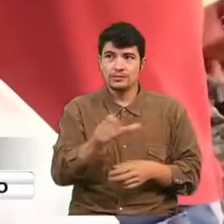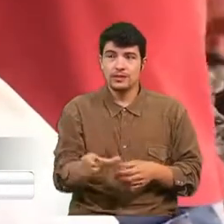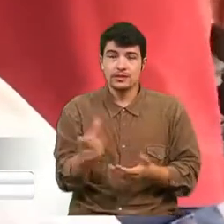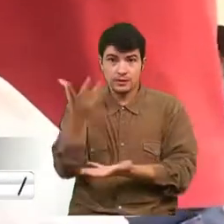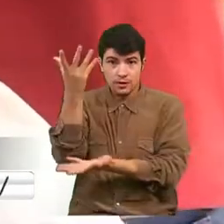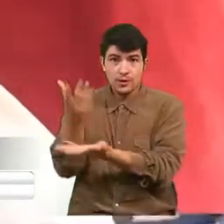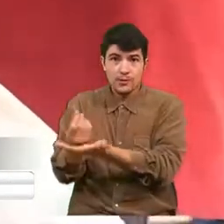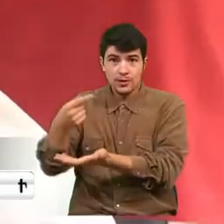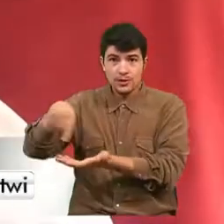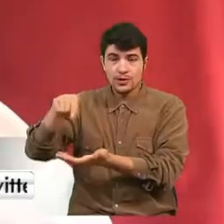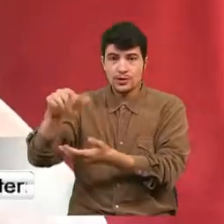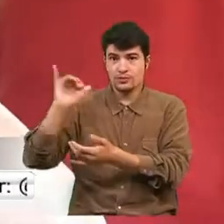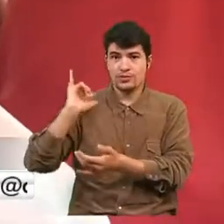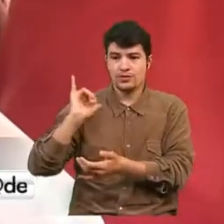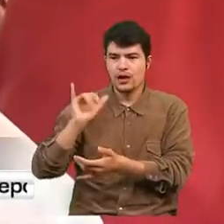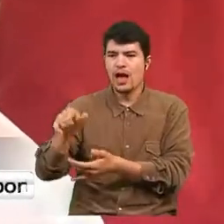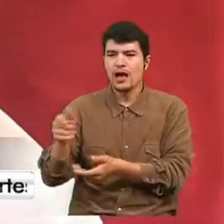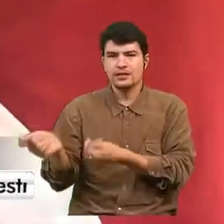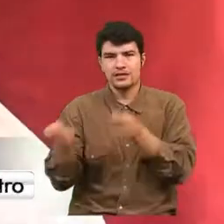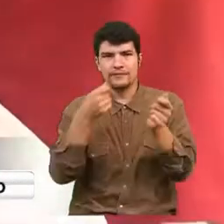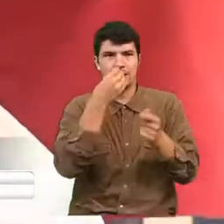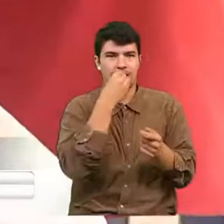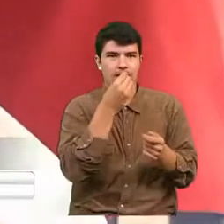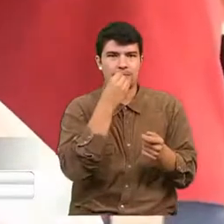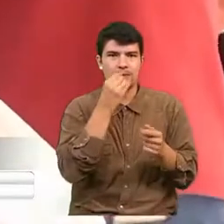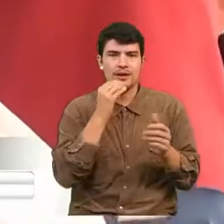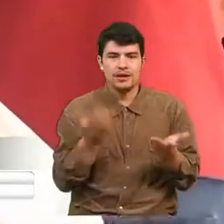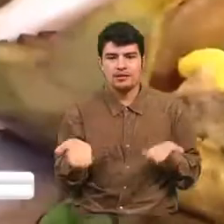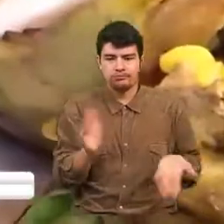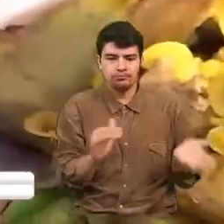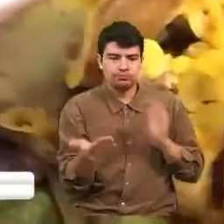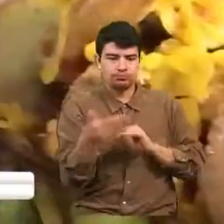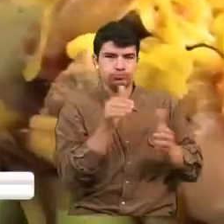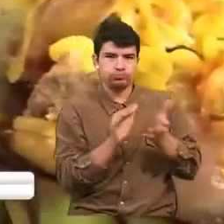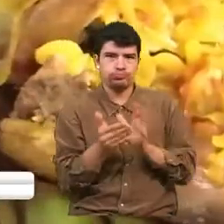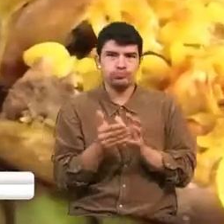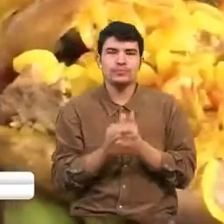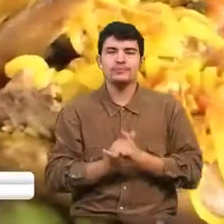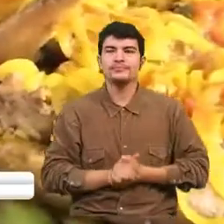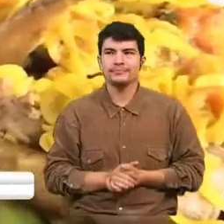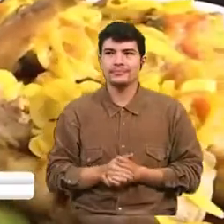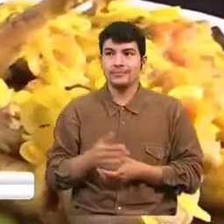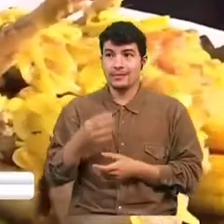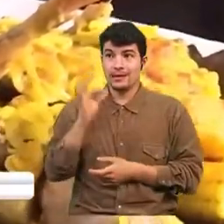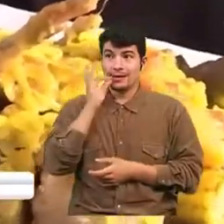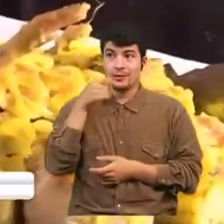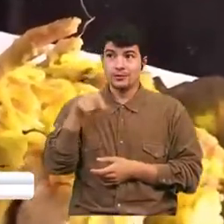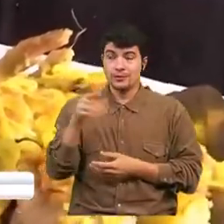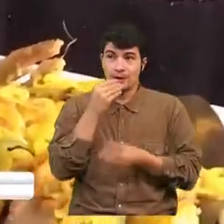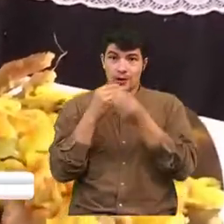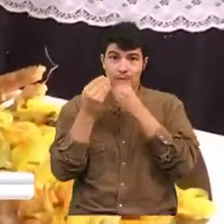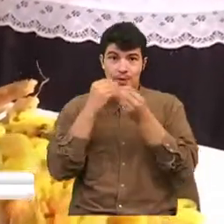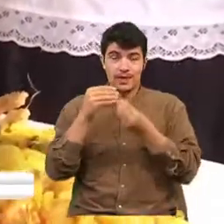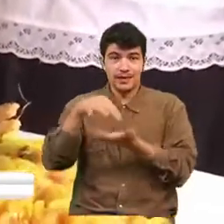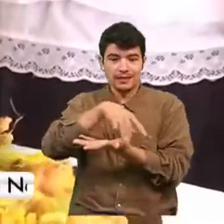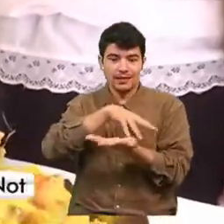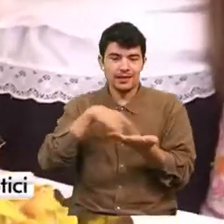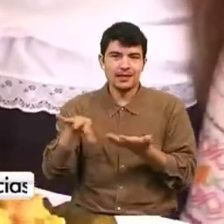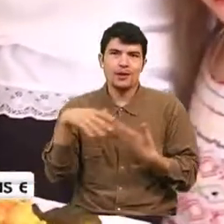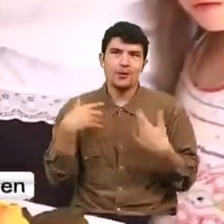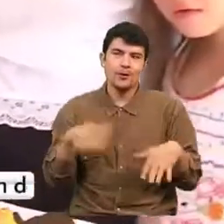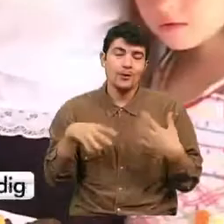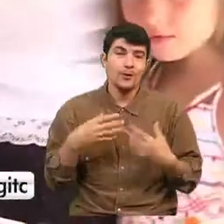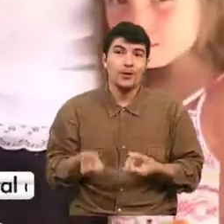los comuneros para llevar a comer, envuelto en hoja y tal. Disfrutar de un plato típico santandereano es darse